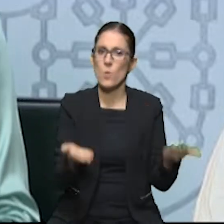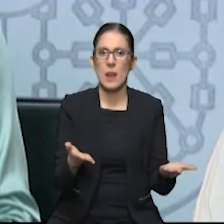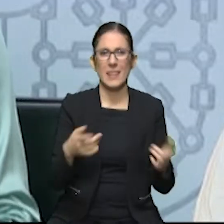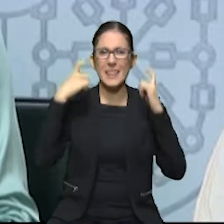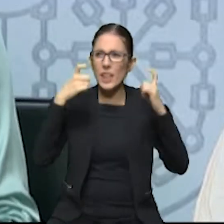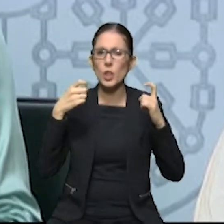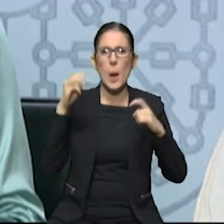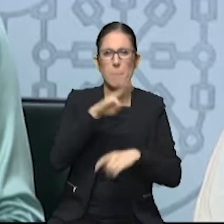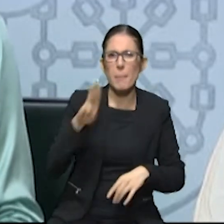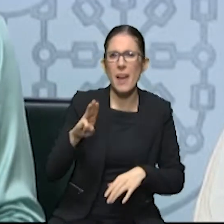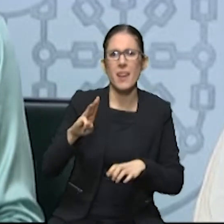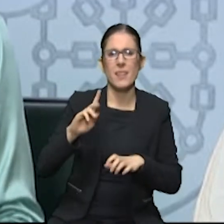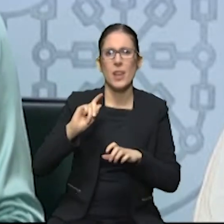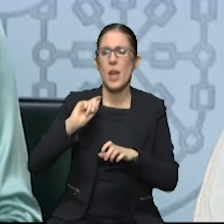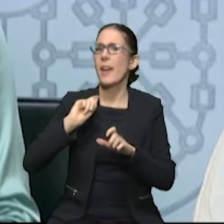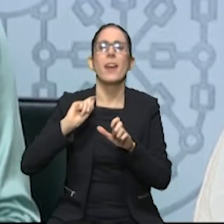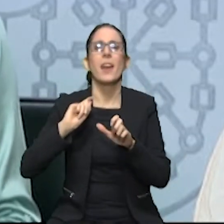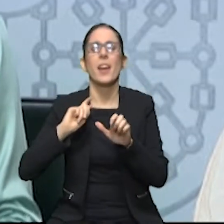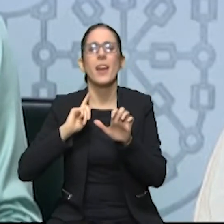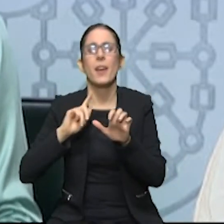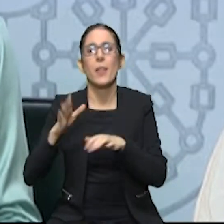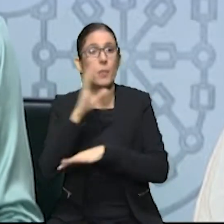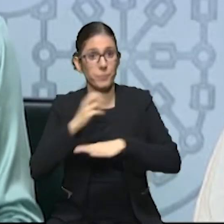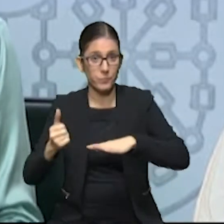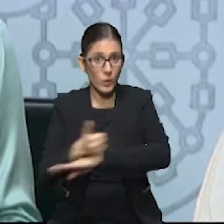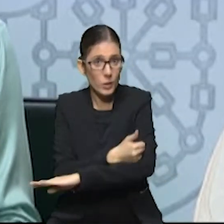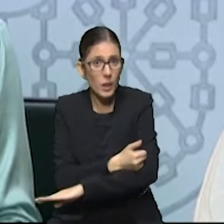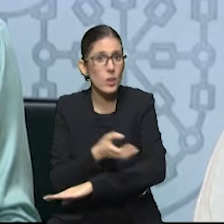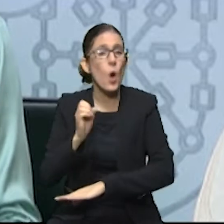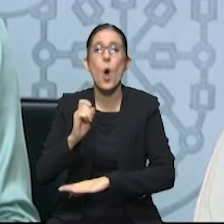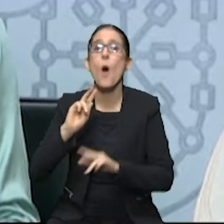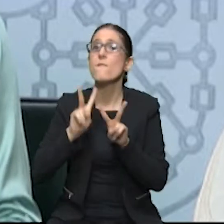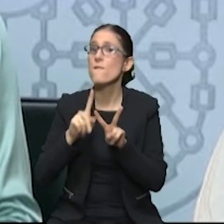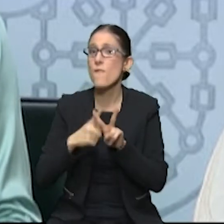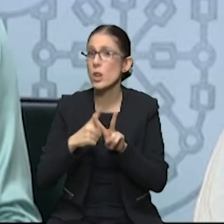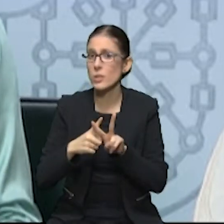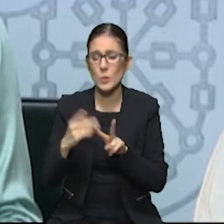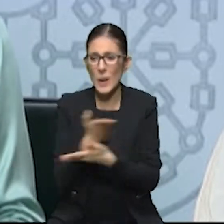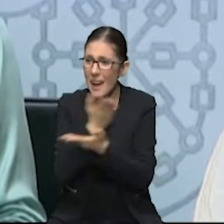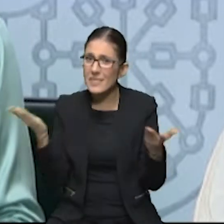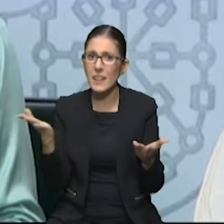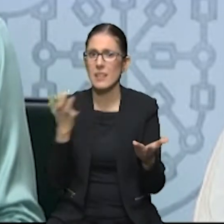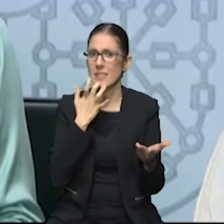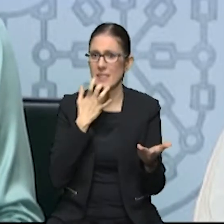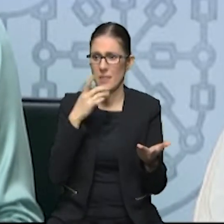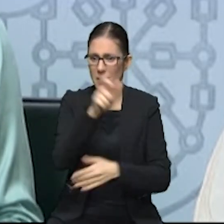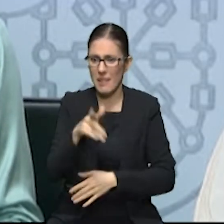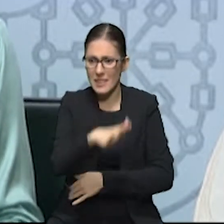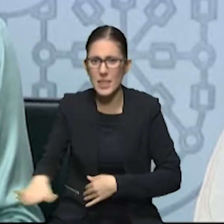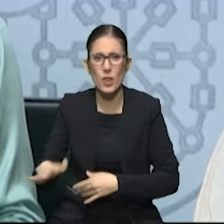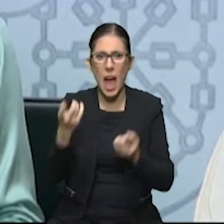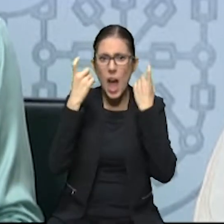Vox y Ciudadanos de vulnerar el derecho de los menores, el derecho de los alumnos a recibir una educación